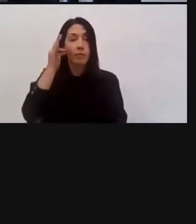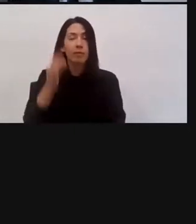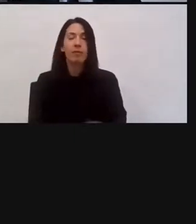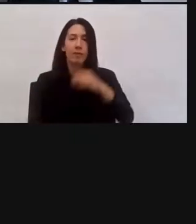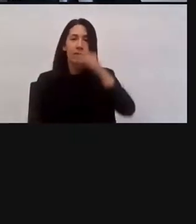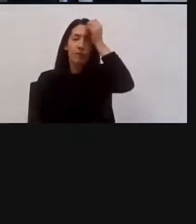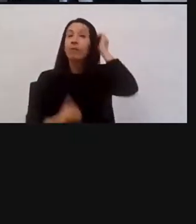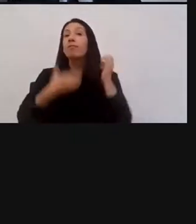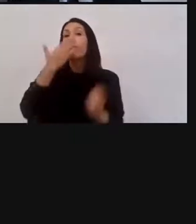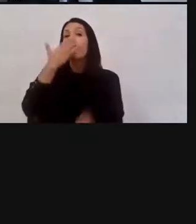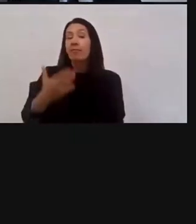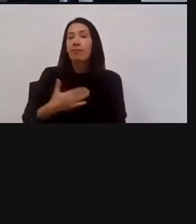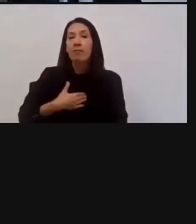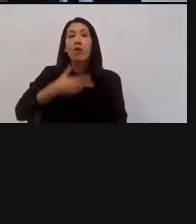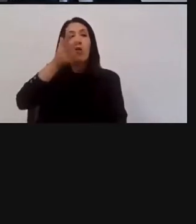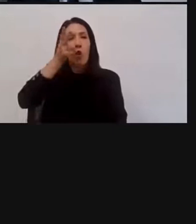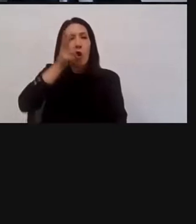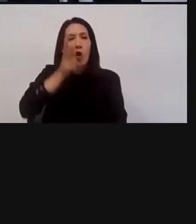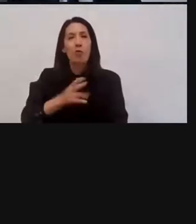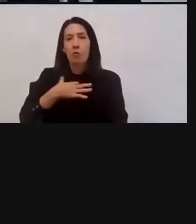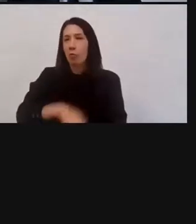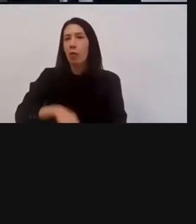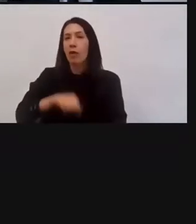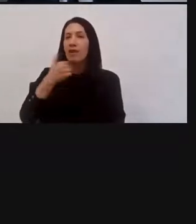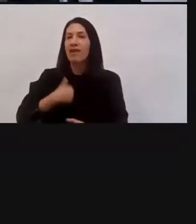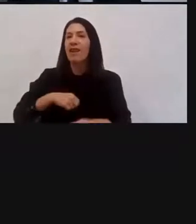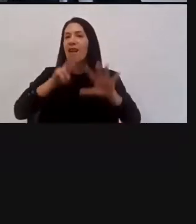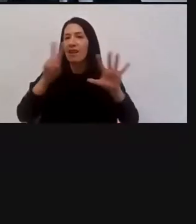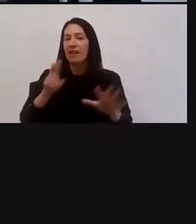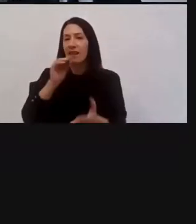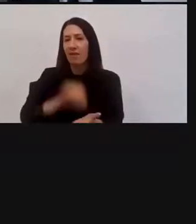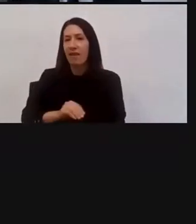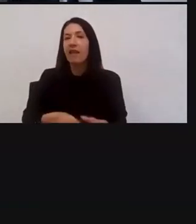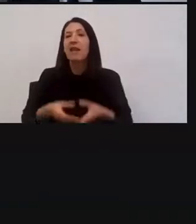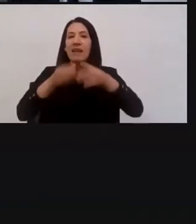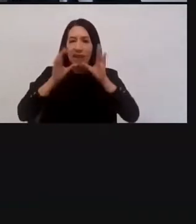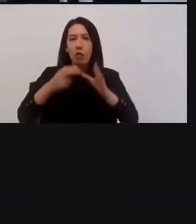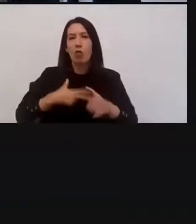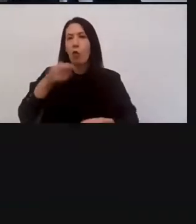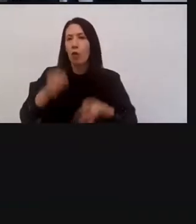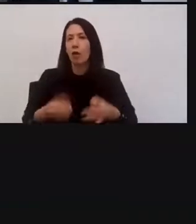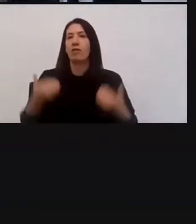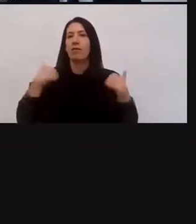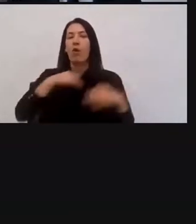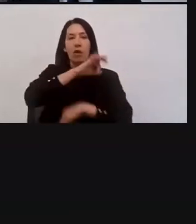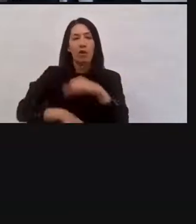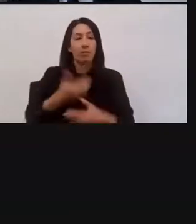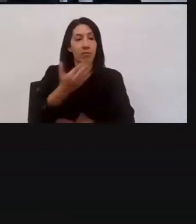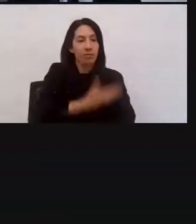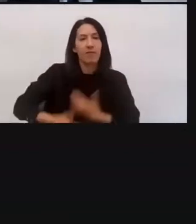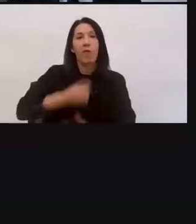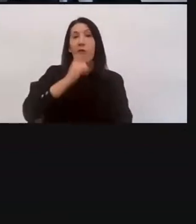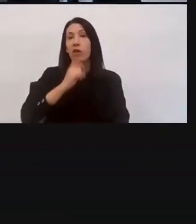honor para mí estar en este séptimo desayuno jurídico que estamos organizando conjuntamente la Fundación ONCE y la